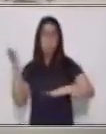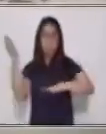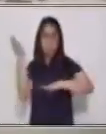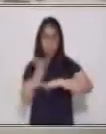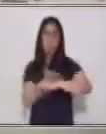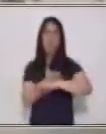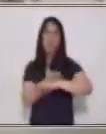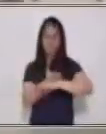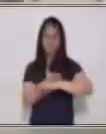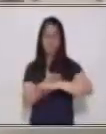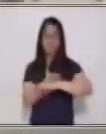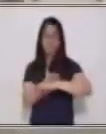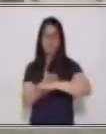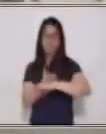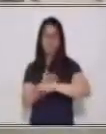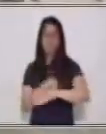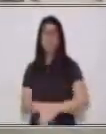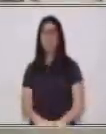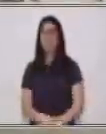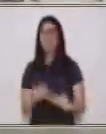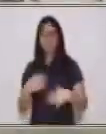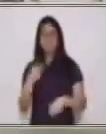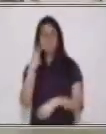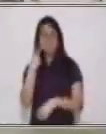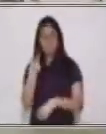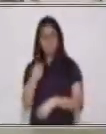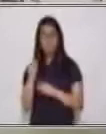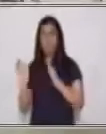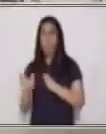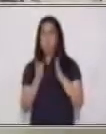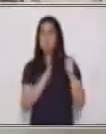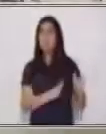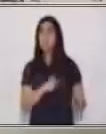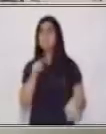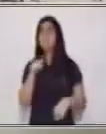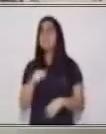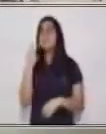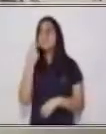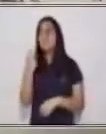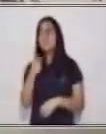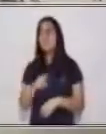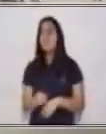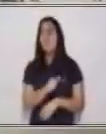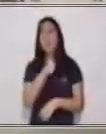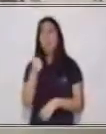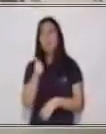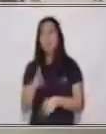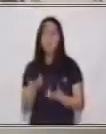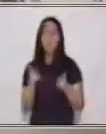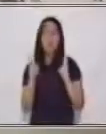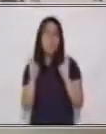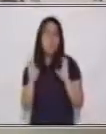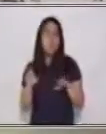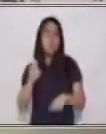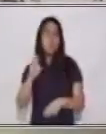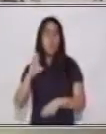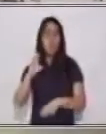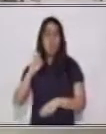ecuación general de una cónica. Tenemos entonces esta formación: ax cuadrado más